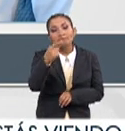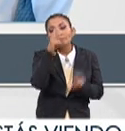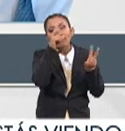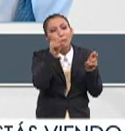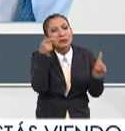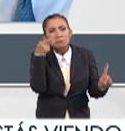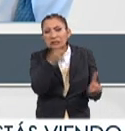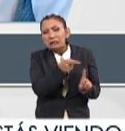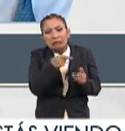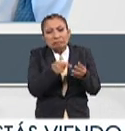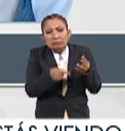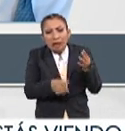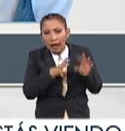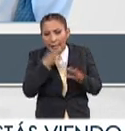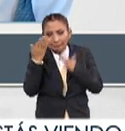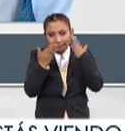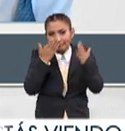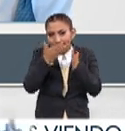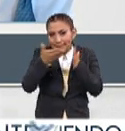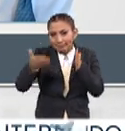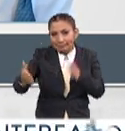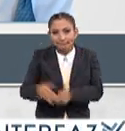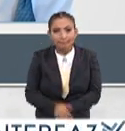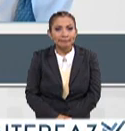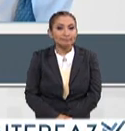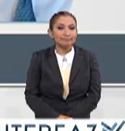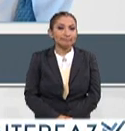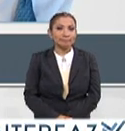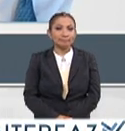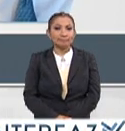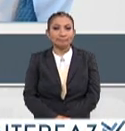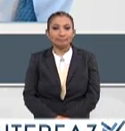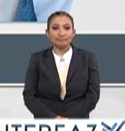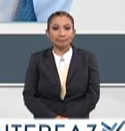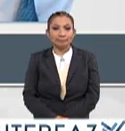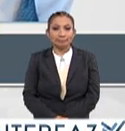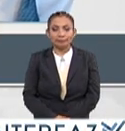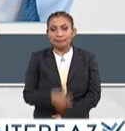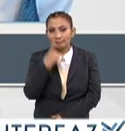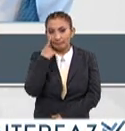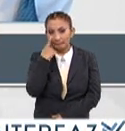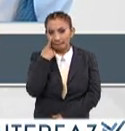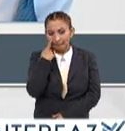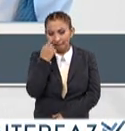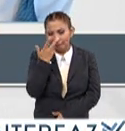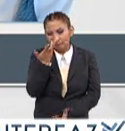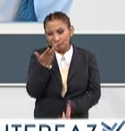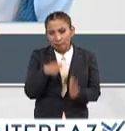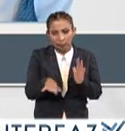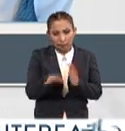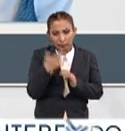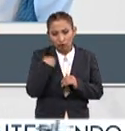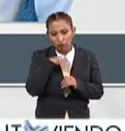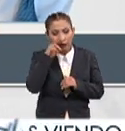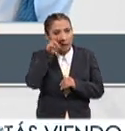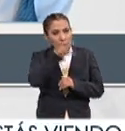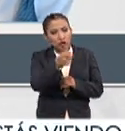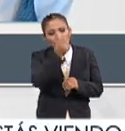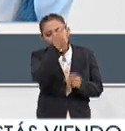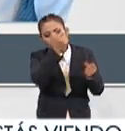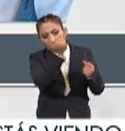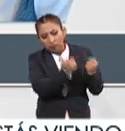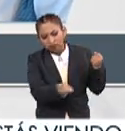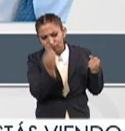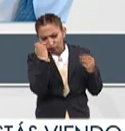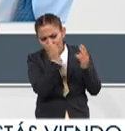contenidos específicos que estarán desarrollando? Sí, mire, básicamente queremos cumplir algunas